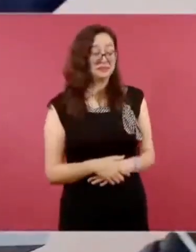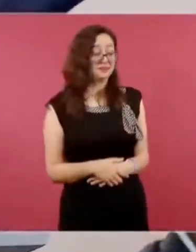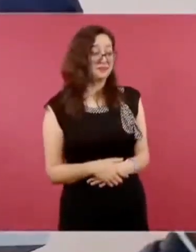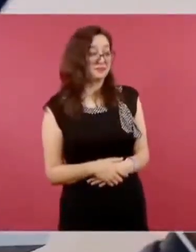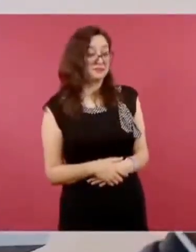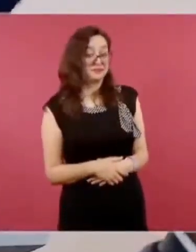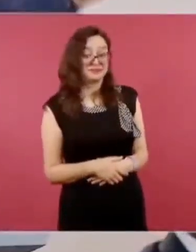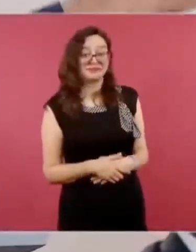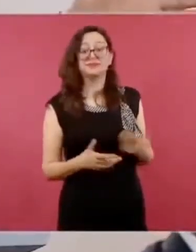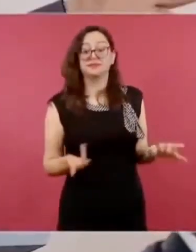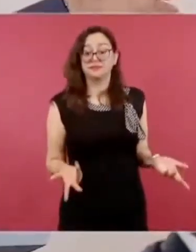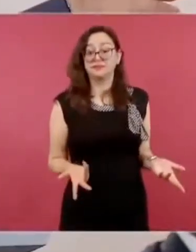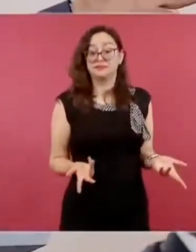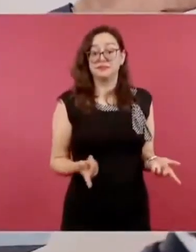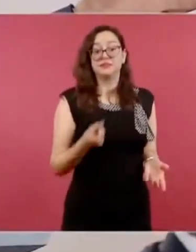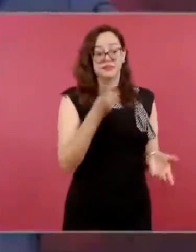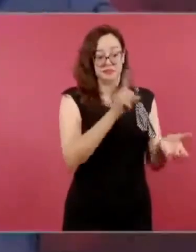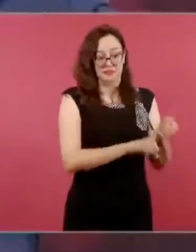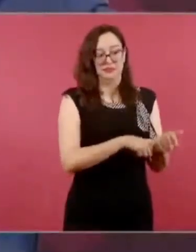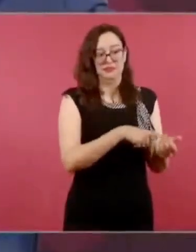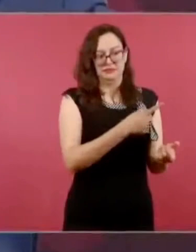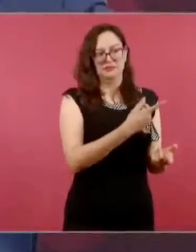Porque hay unos más famosos,